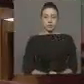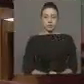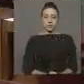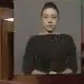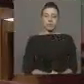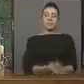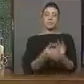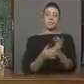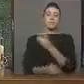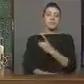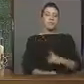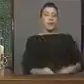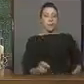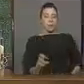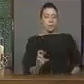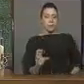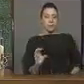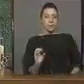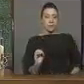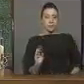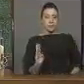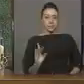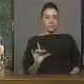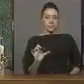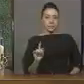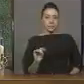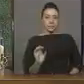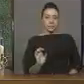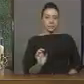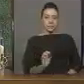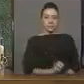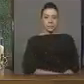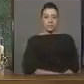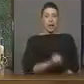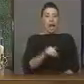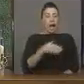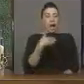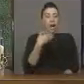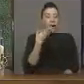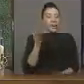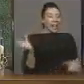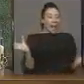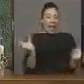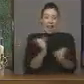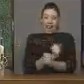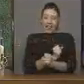Muchas gracias, diputado Roberto Poblete. Le